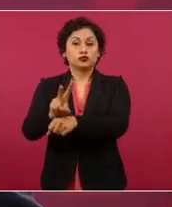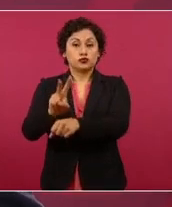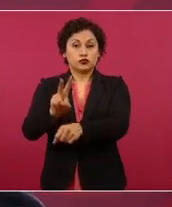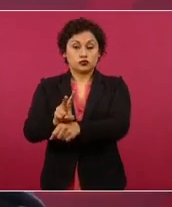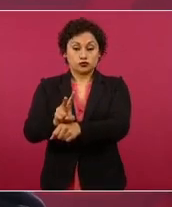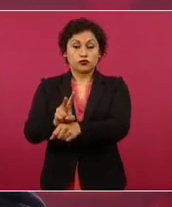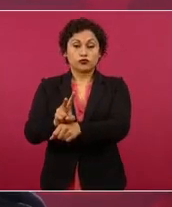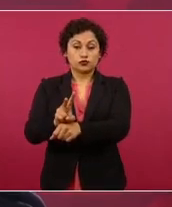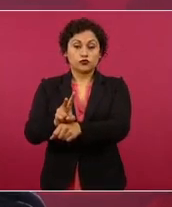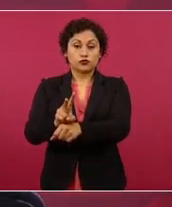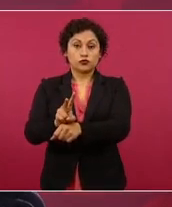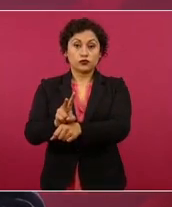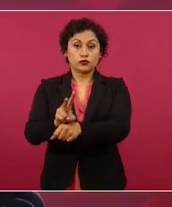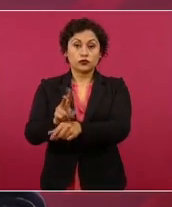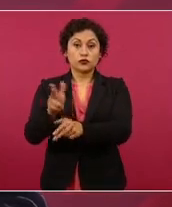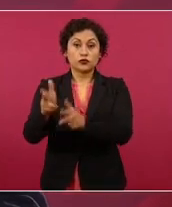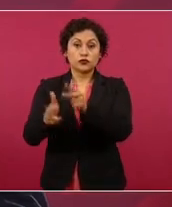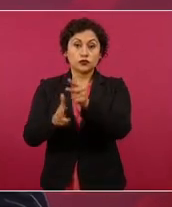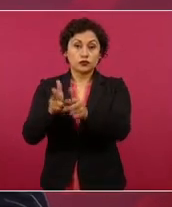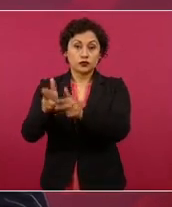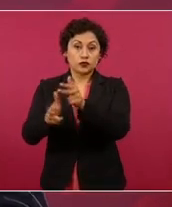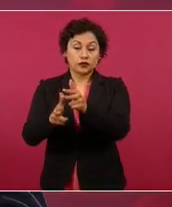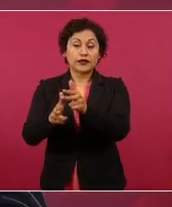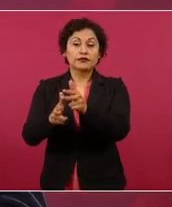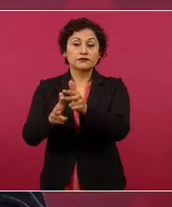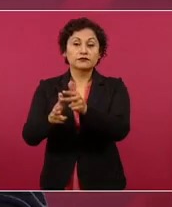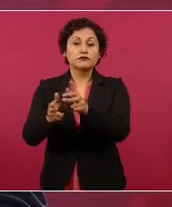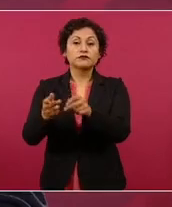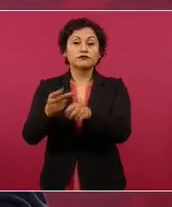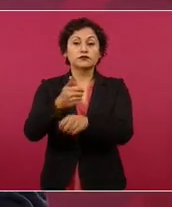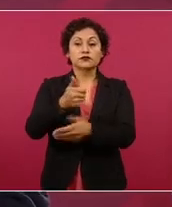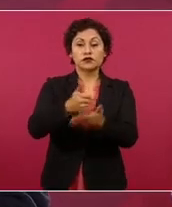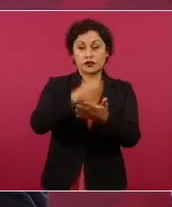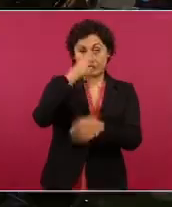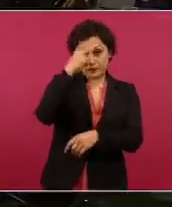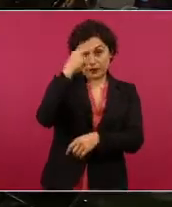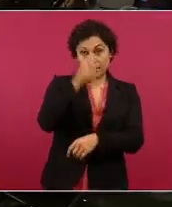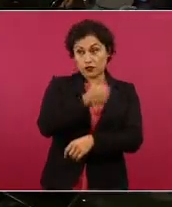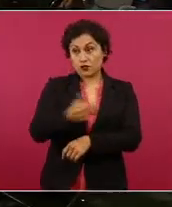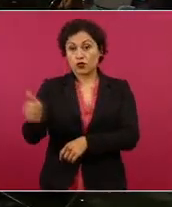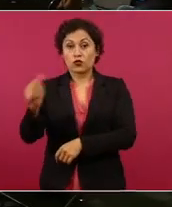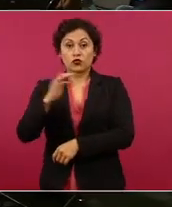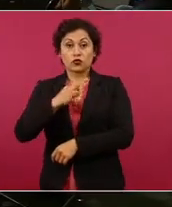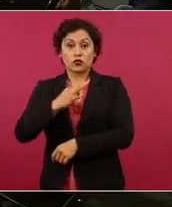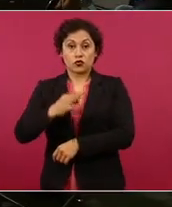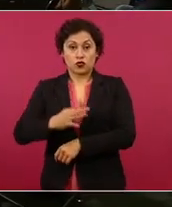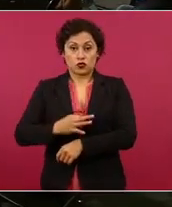tren Ciudad de México-Toluca, porque